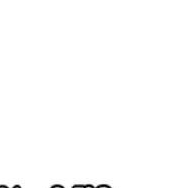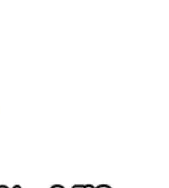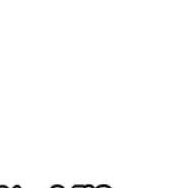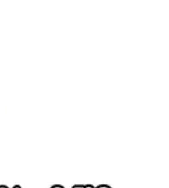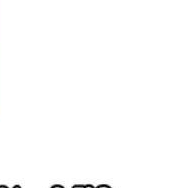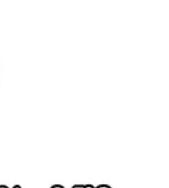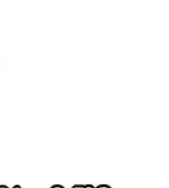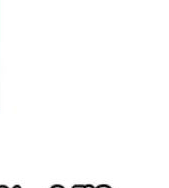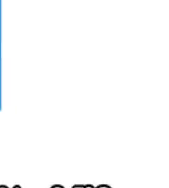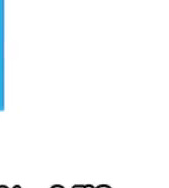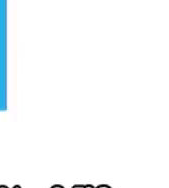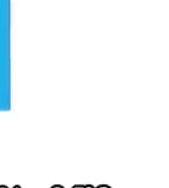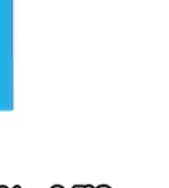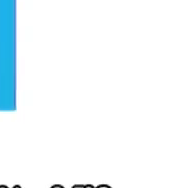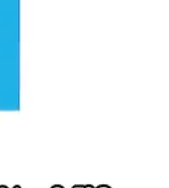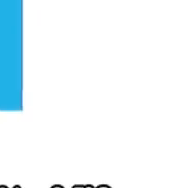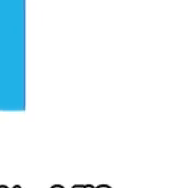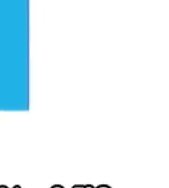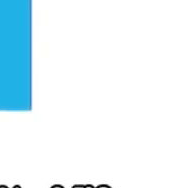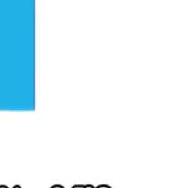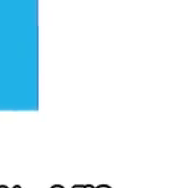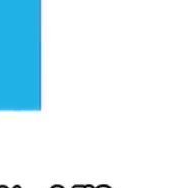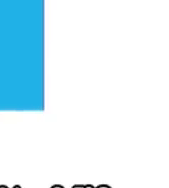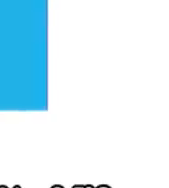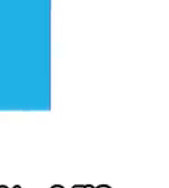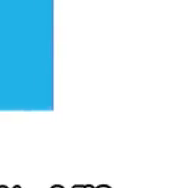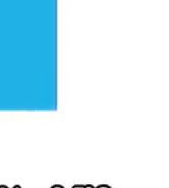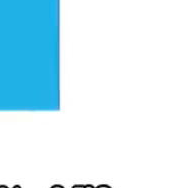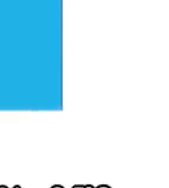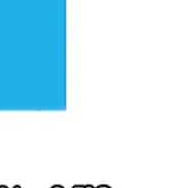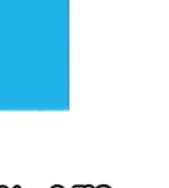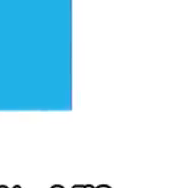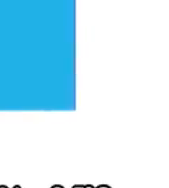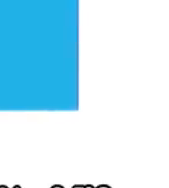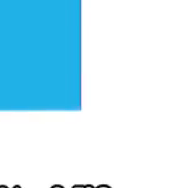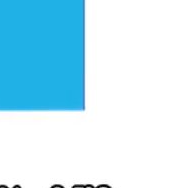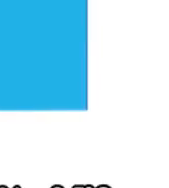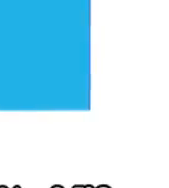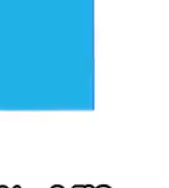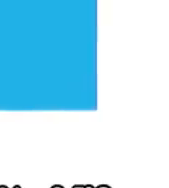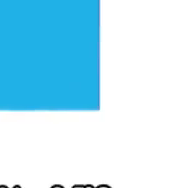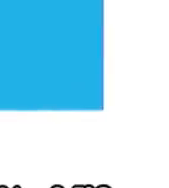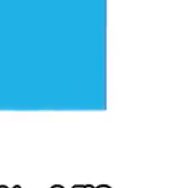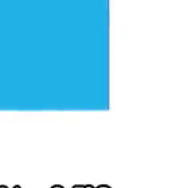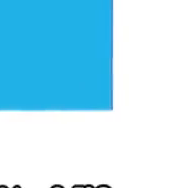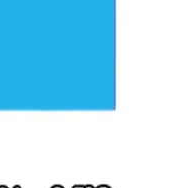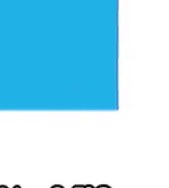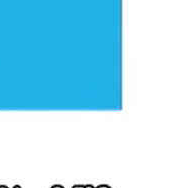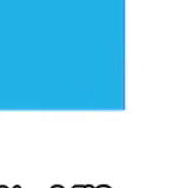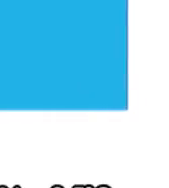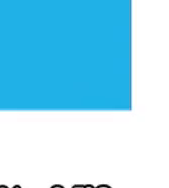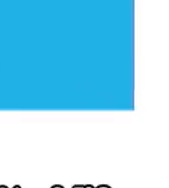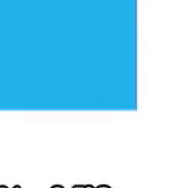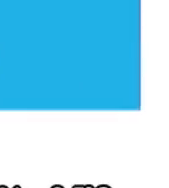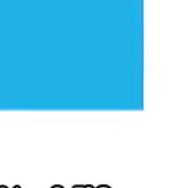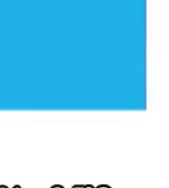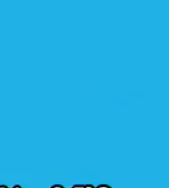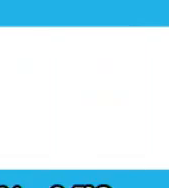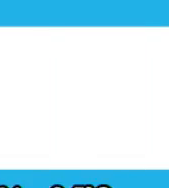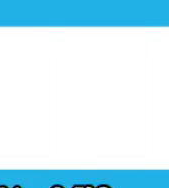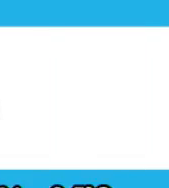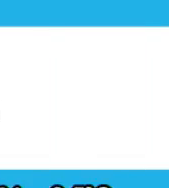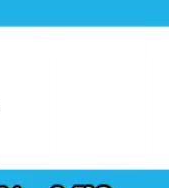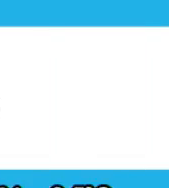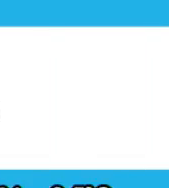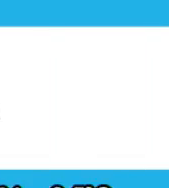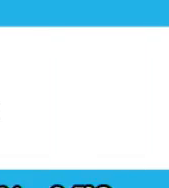El Libro Negro de la Justicia, una investigación para descubrir el poder detrás de los carpetazos judiciales. Te esperamos